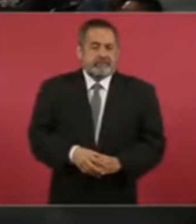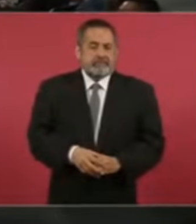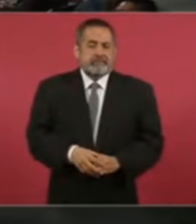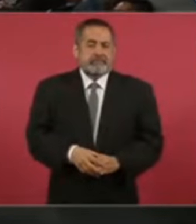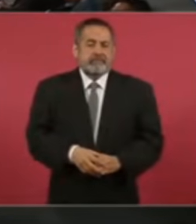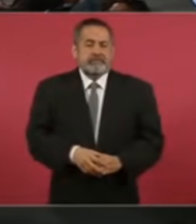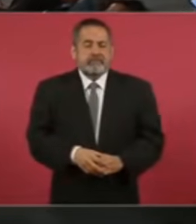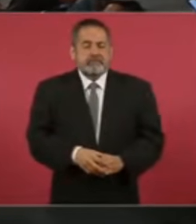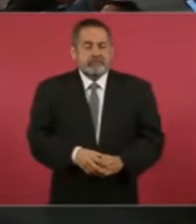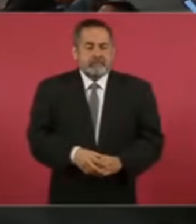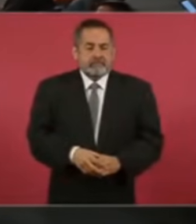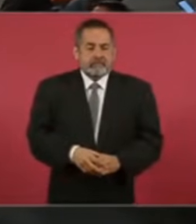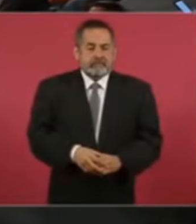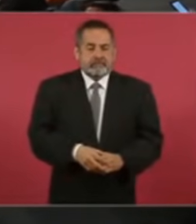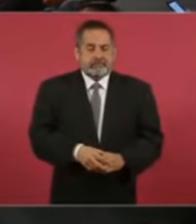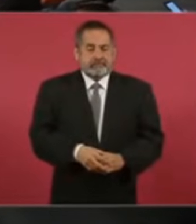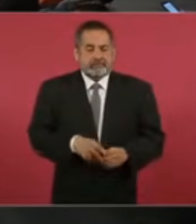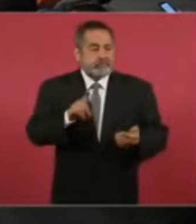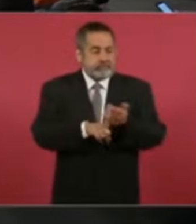hay muchos servidores públicos